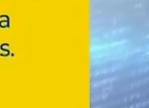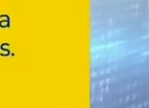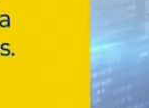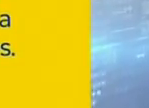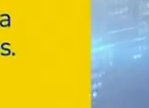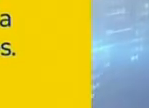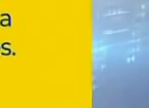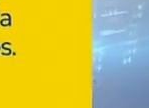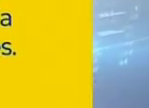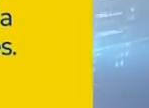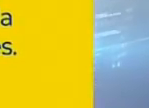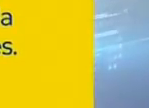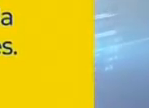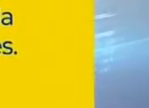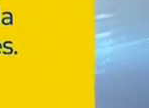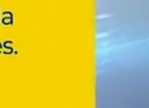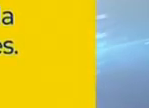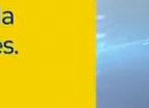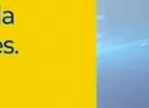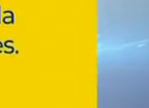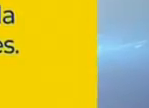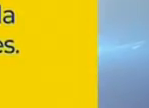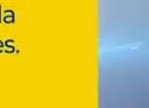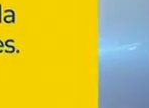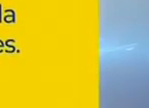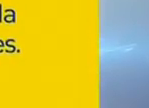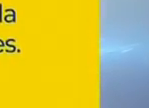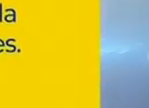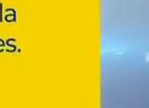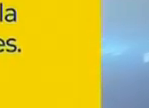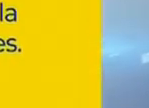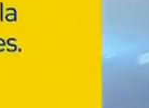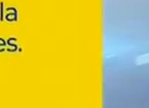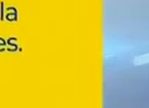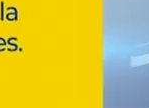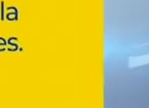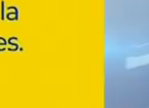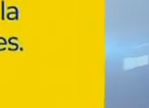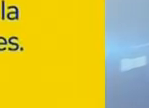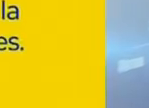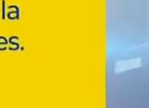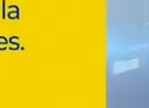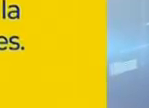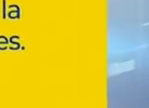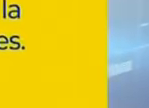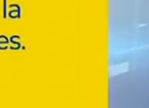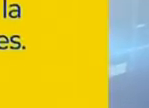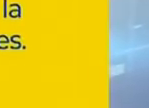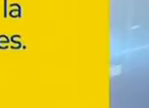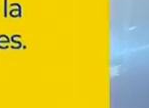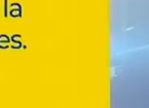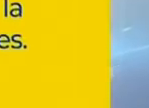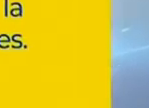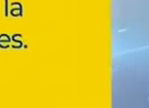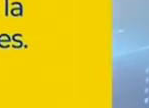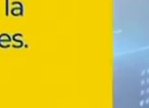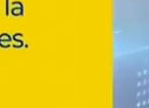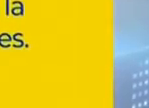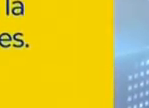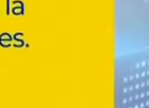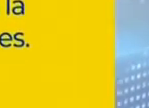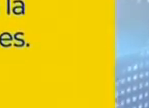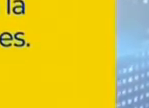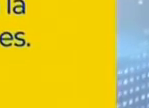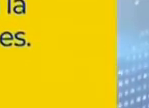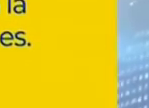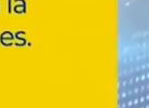animales, las cadenas y actividades comerciales en las áreas de alimentación, la salud, las encargadas de servicios básicos y toda la